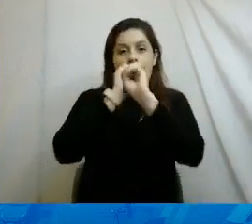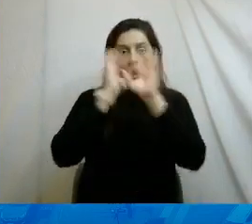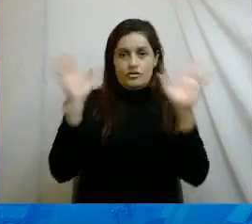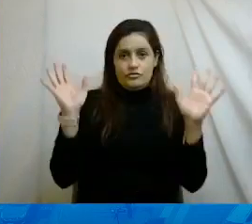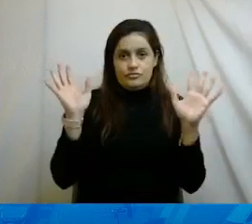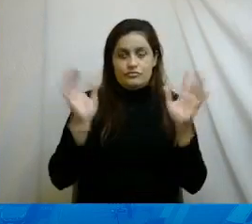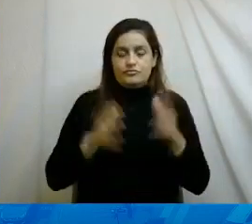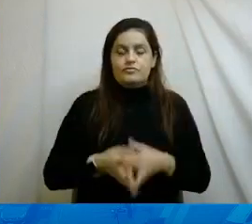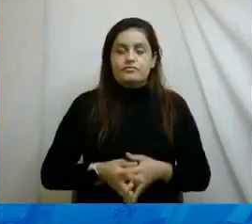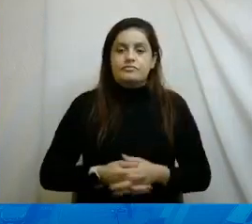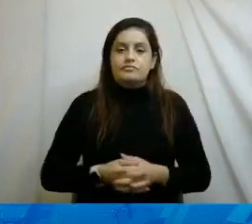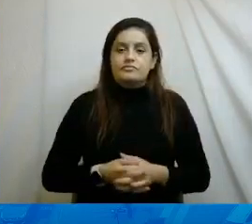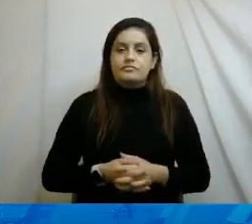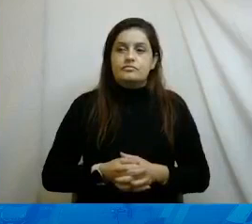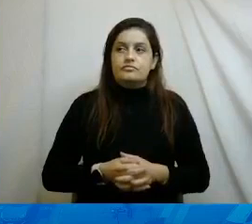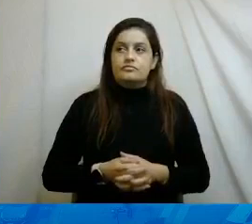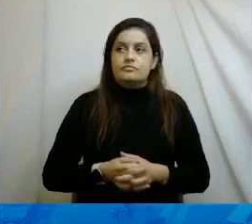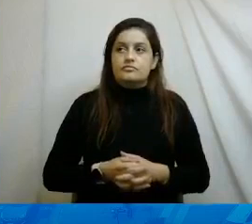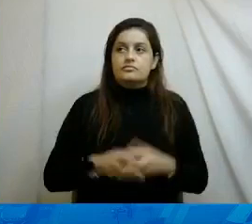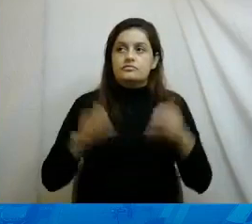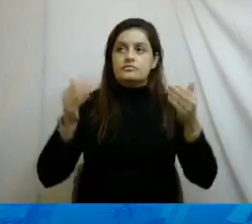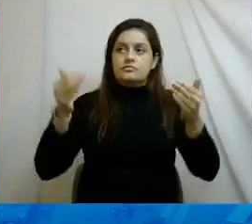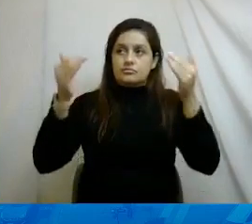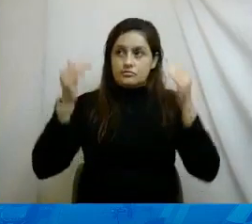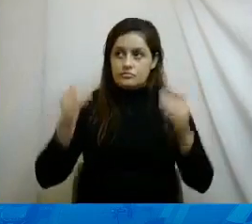del municipio. Vamos a pasar a varios públicos.